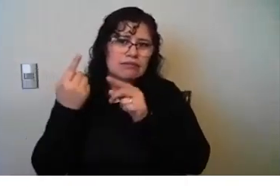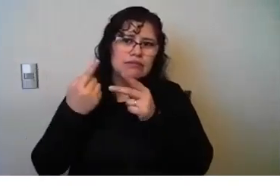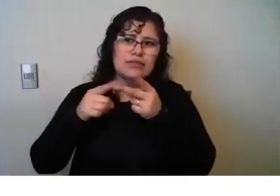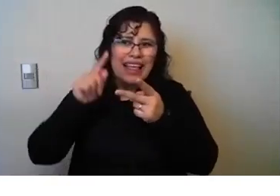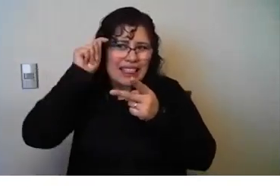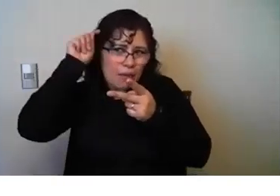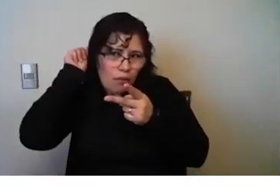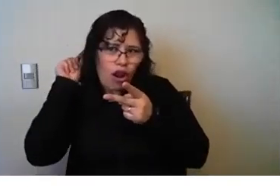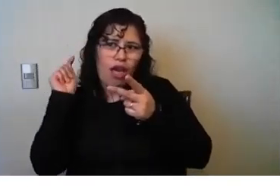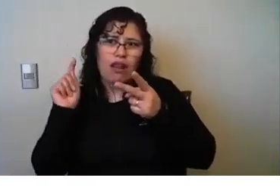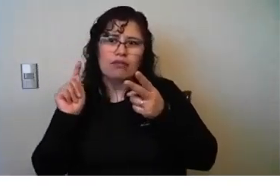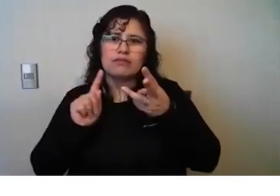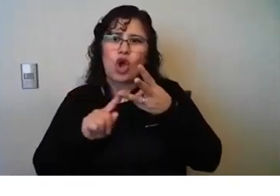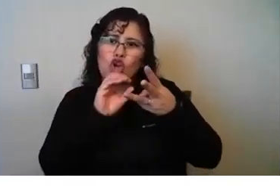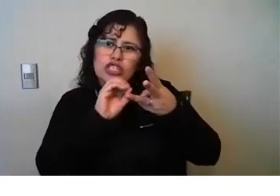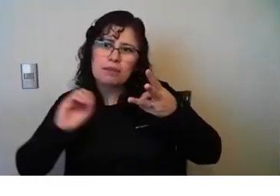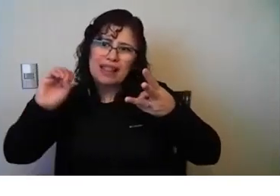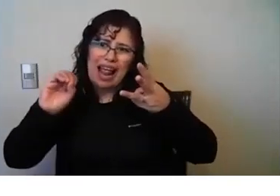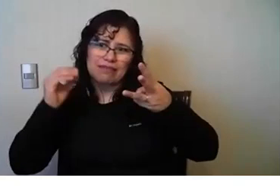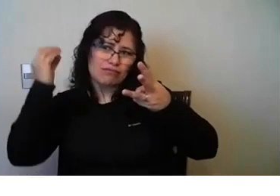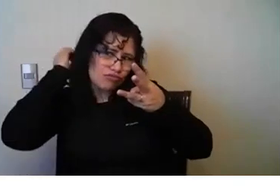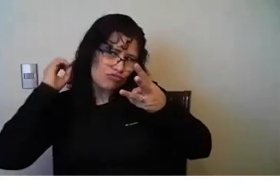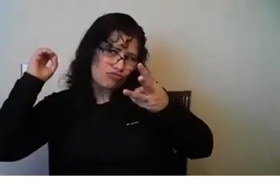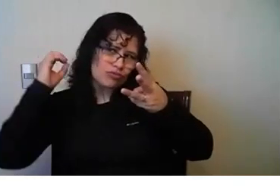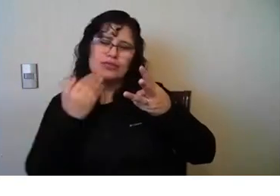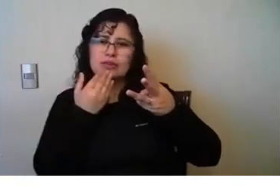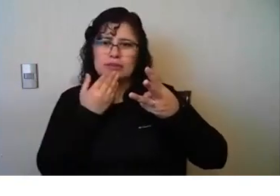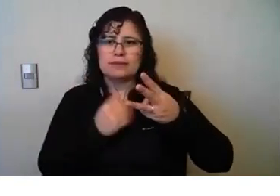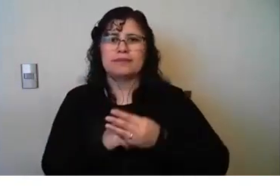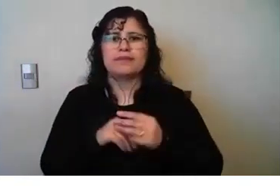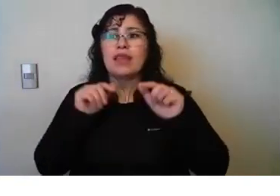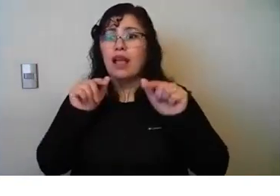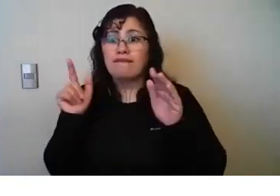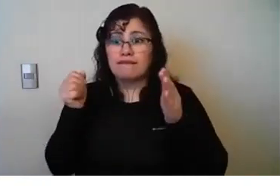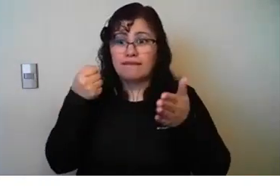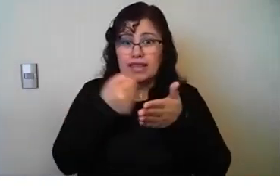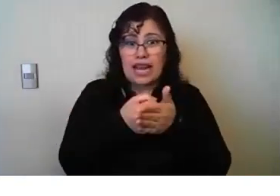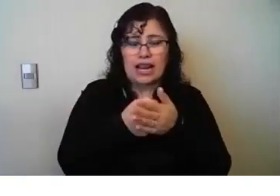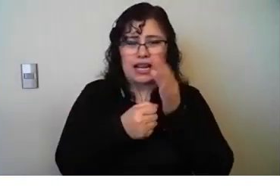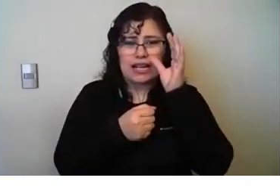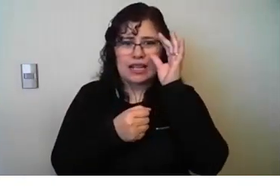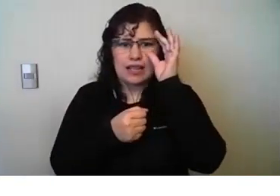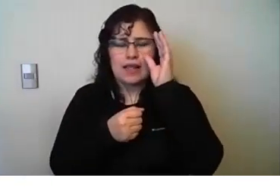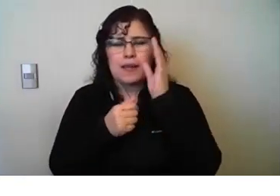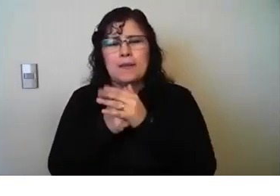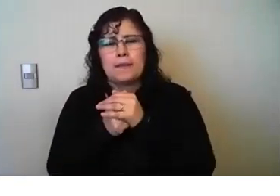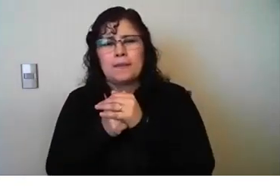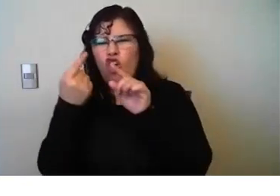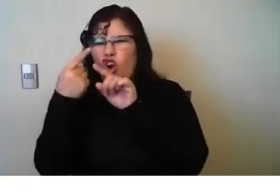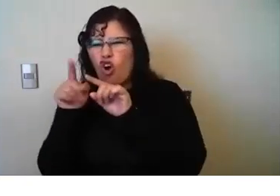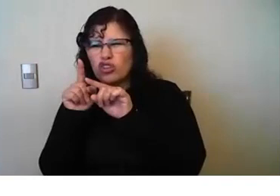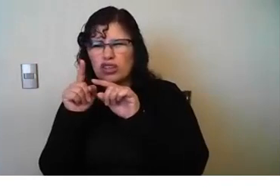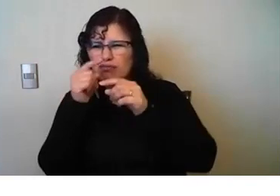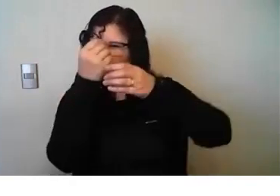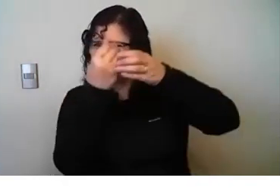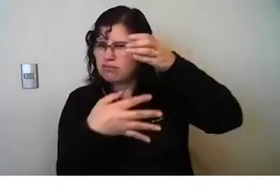temporal y occipital. Y finalmente, otro tipo de clasificación